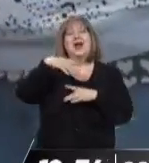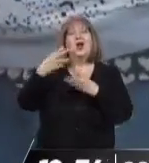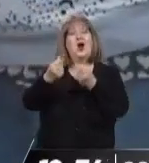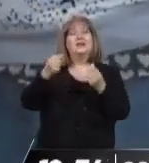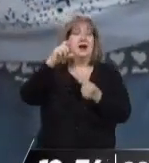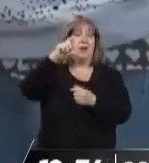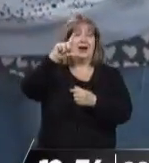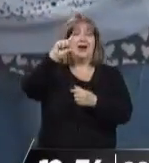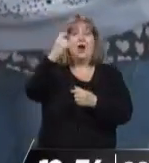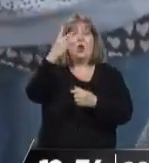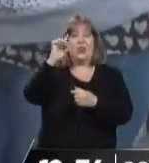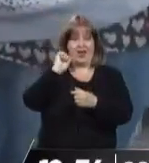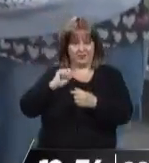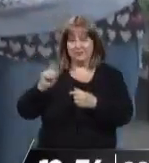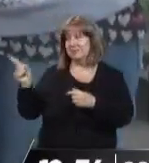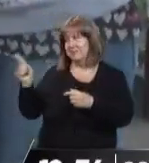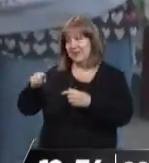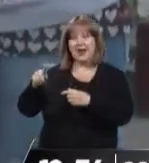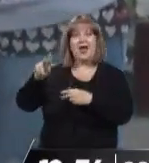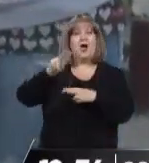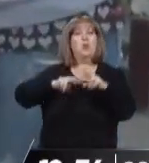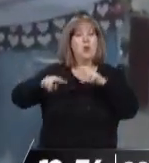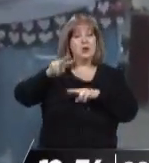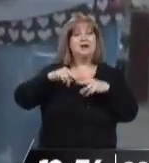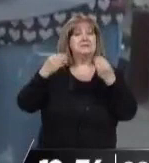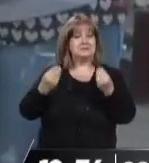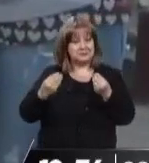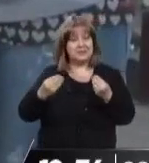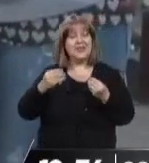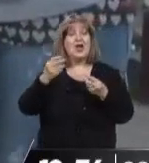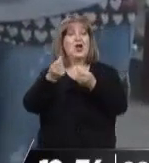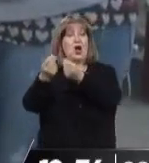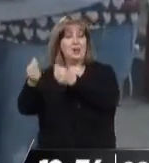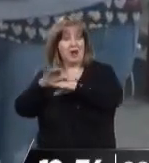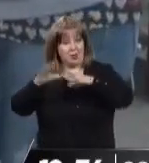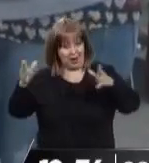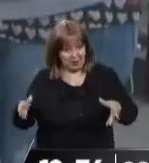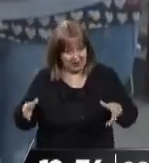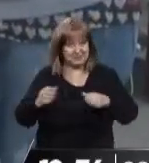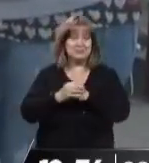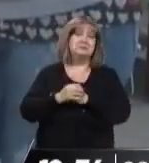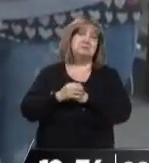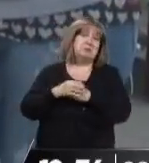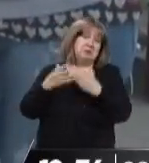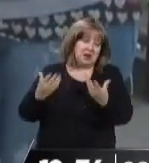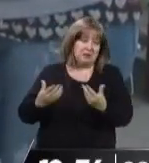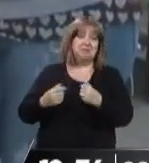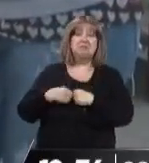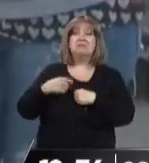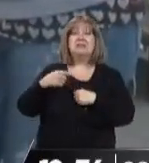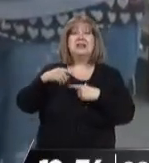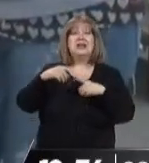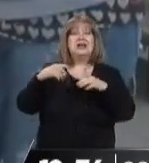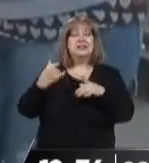por cielo y tierra hasta que me encontró y me dijo, Julián, tenés que contar esta historia. Claro, cuando me lo empieza a contar, digo, evidentemente, no pueden